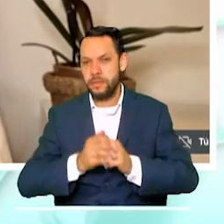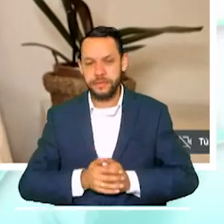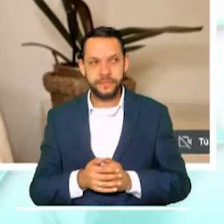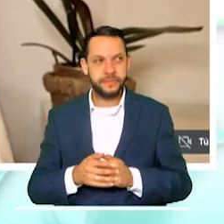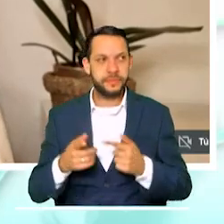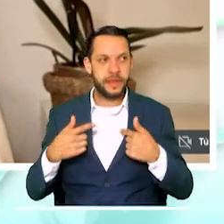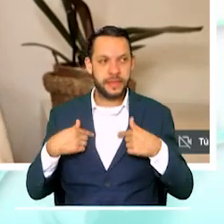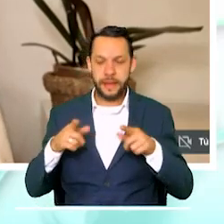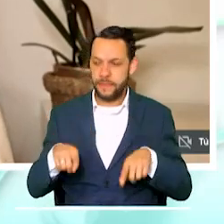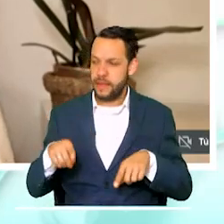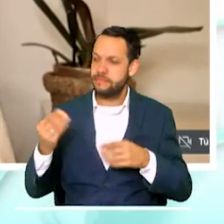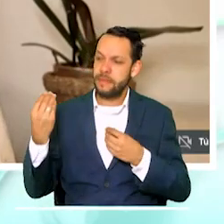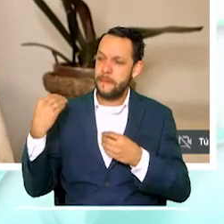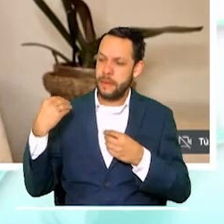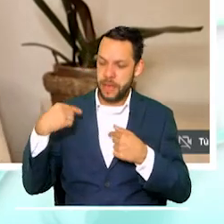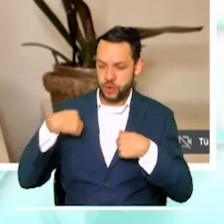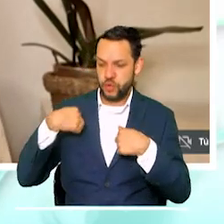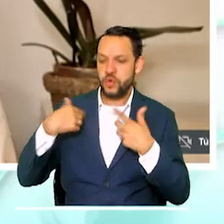Doc.